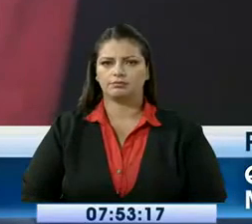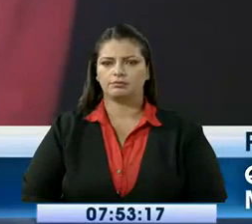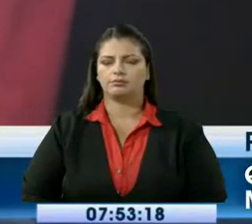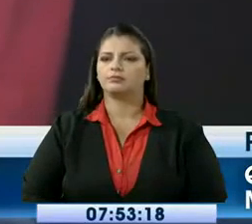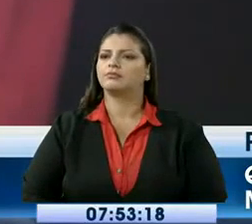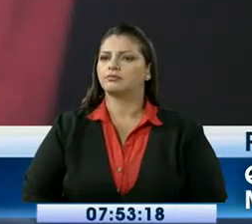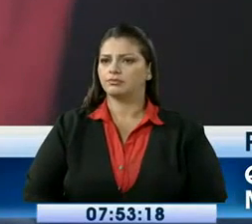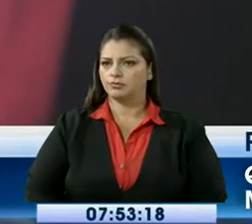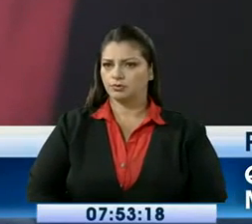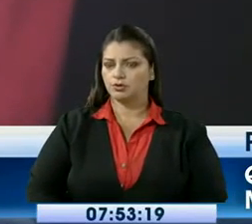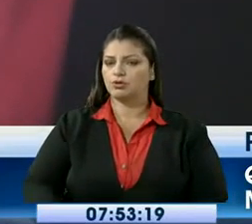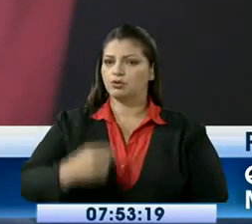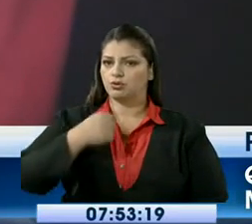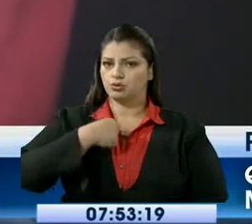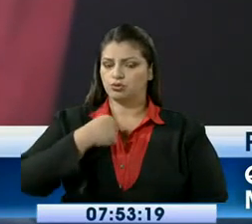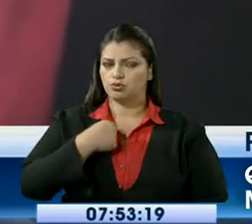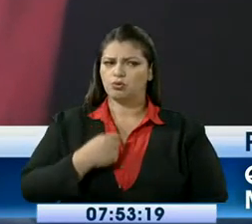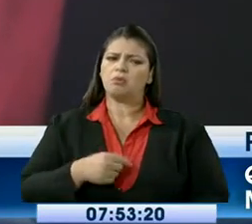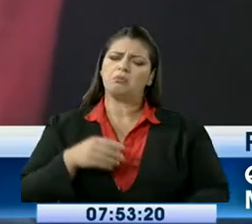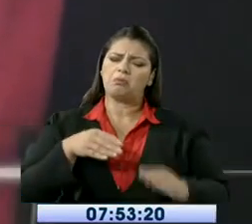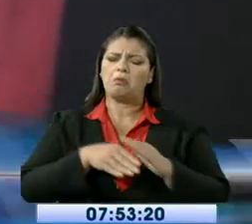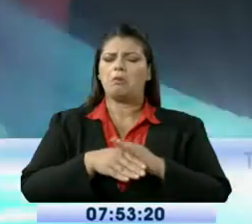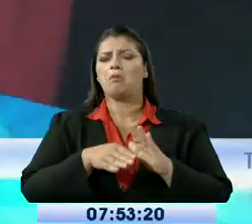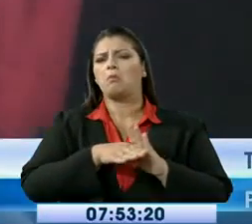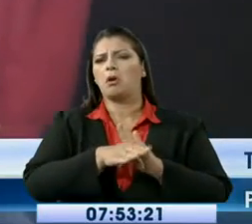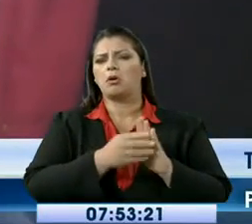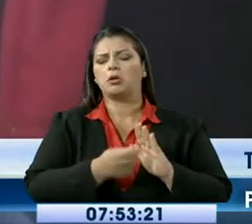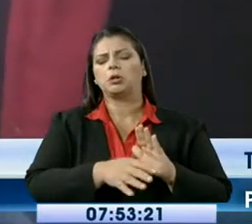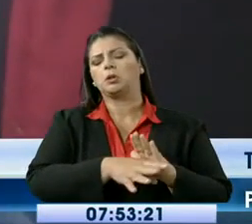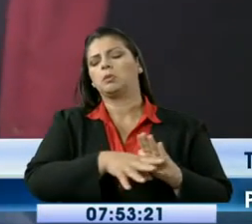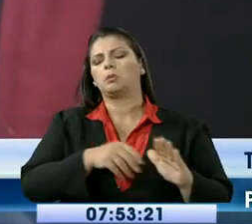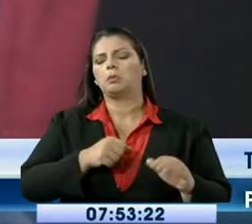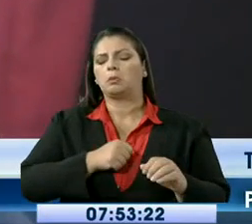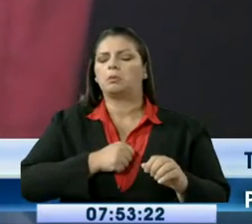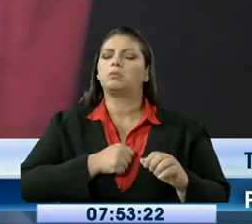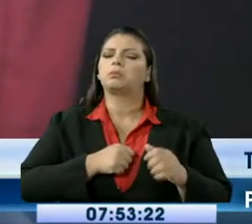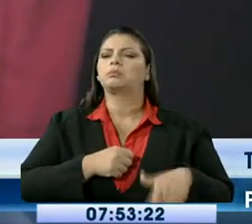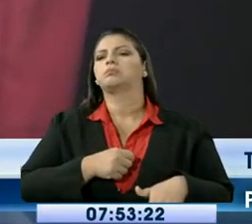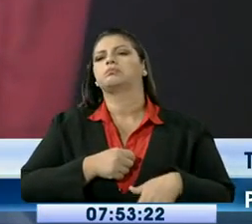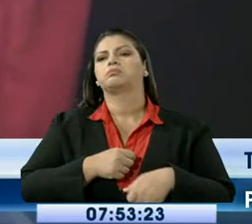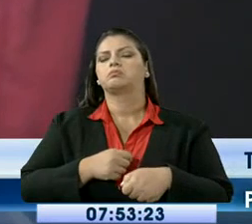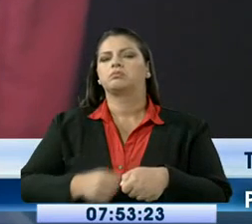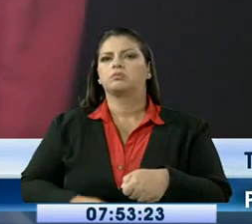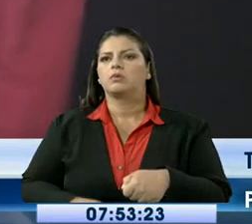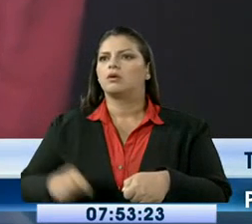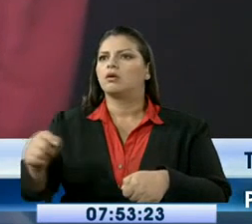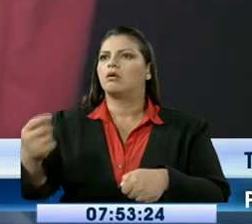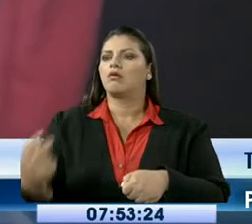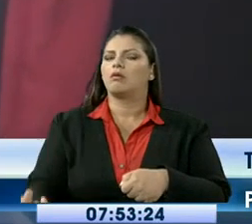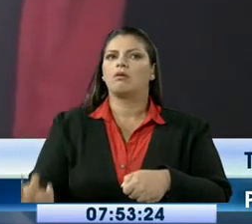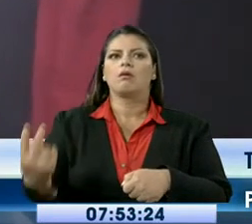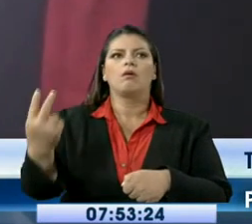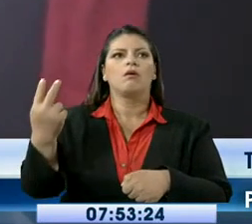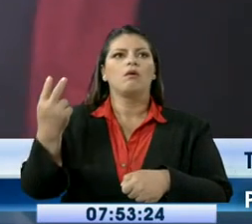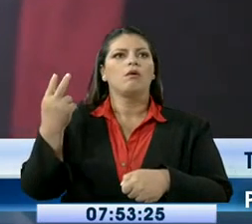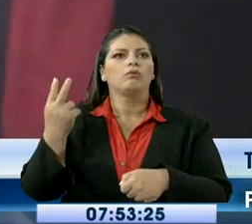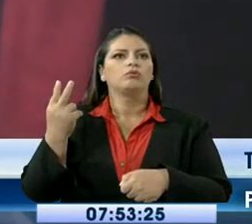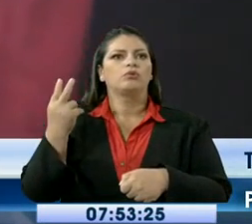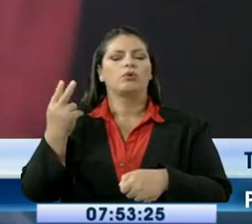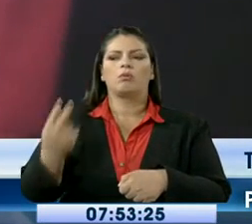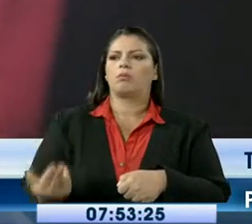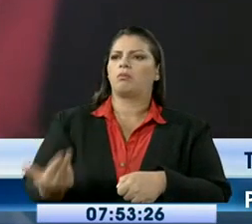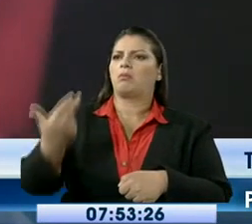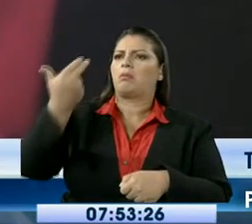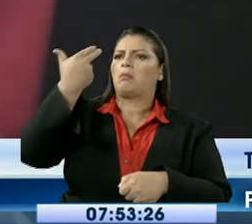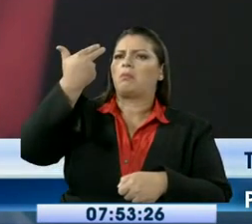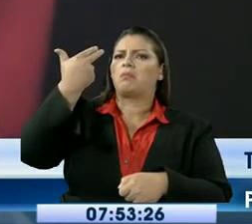Inmediatamente ellos, al ver que detonan un disparo, ellos proceden a la persecución y les logran,